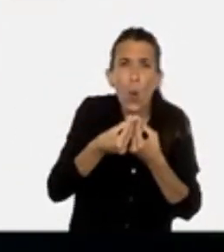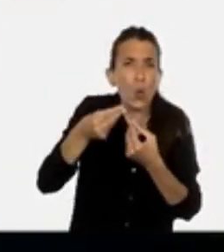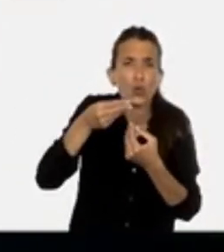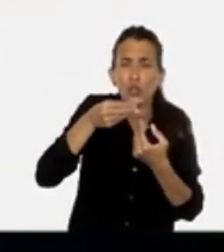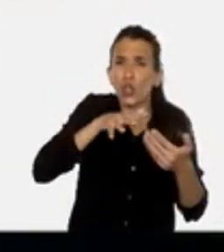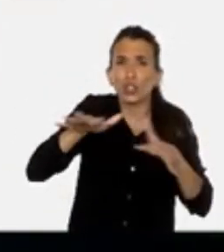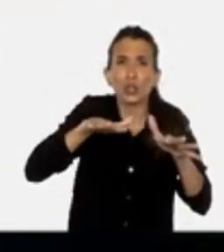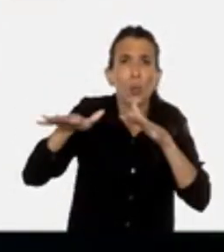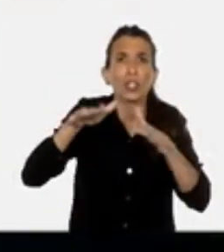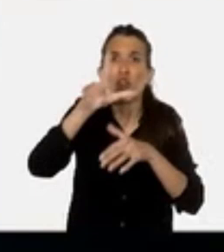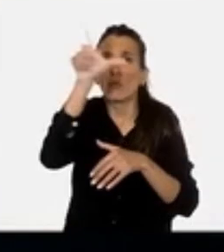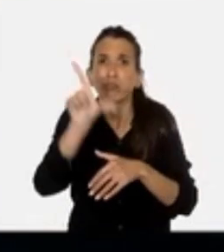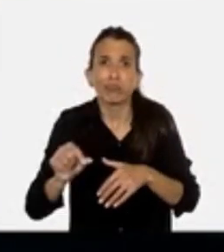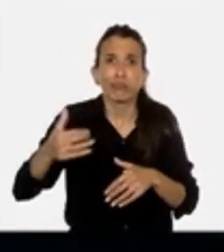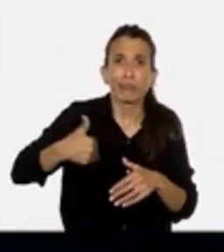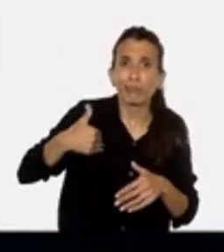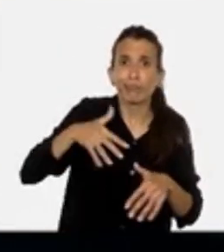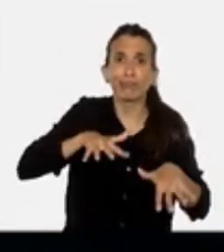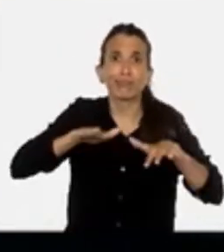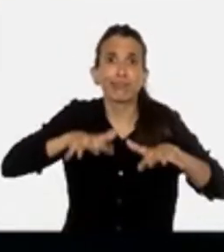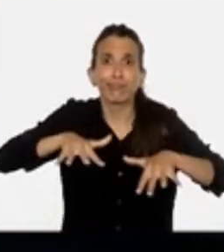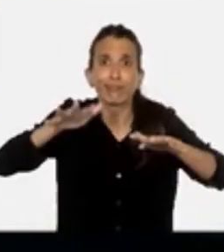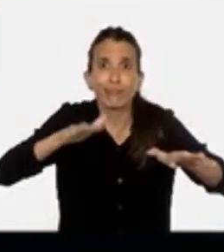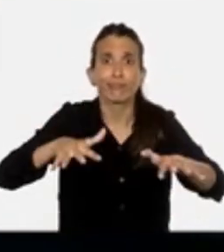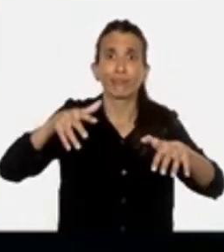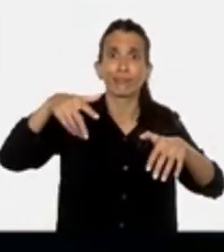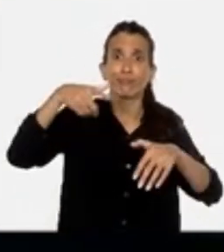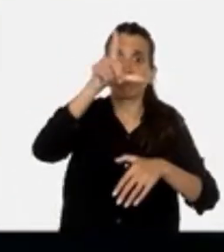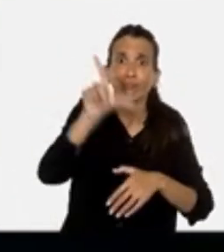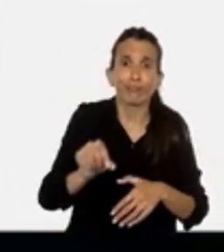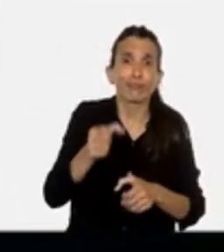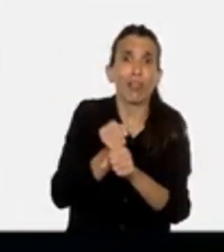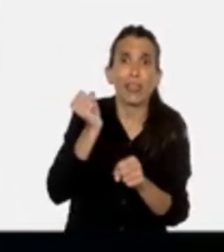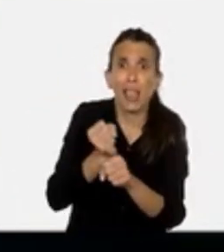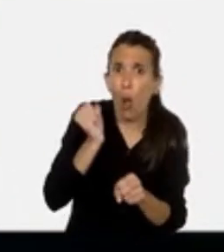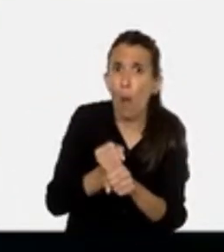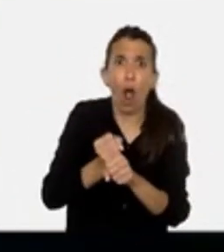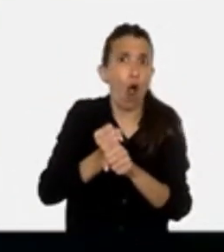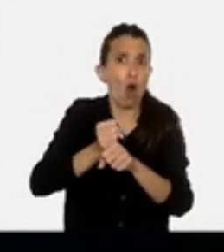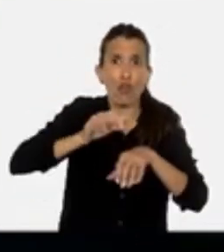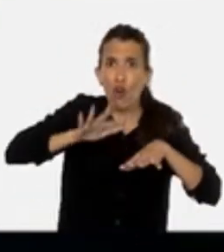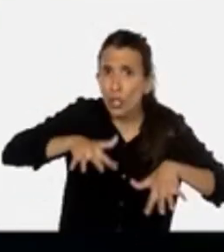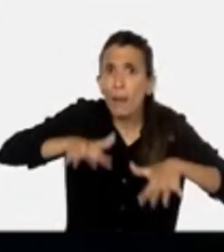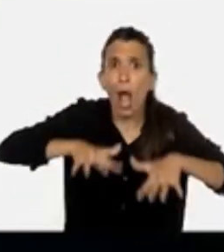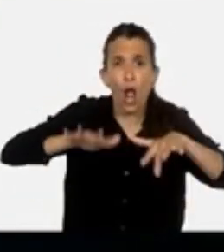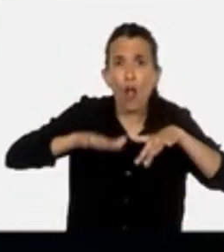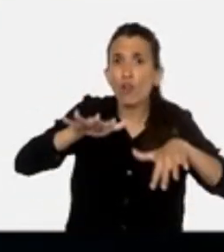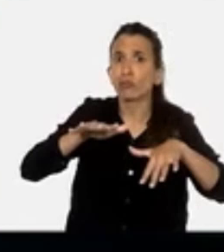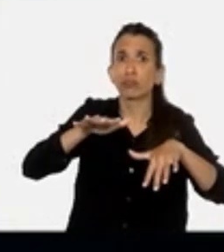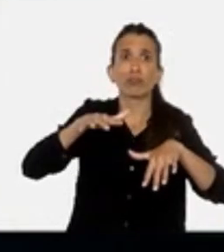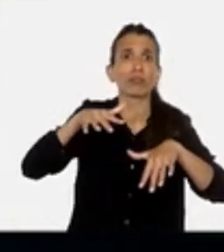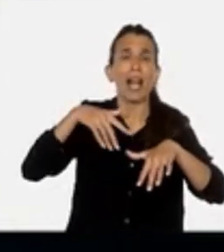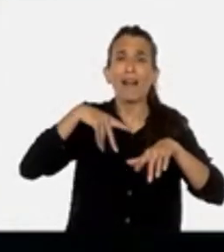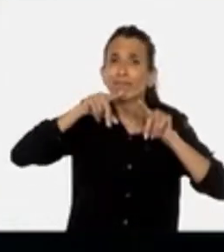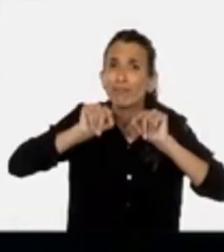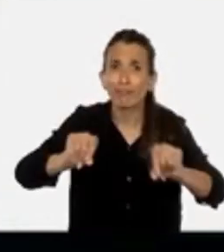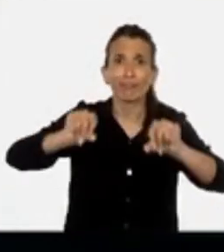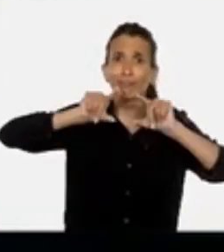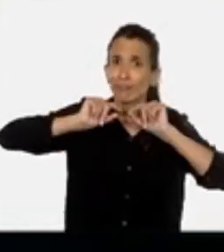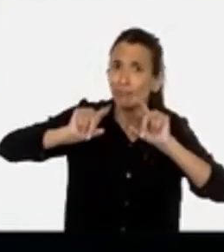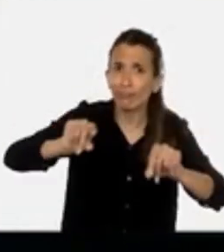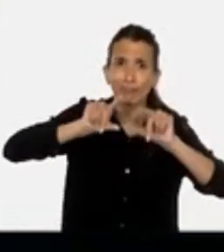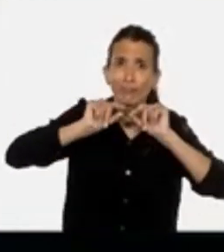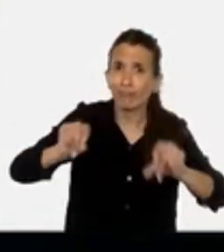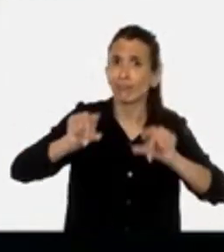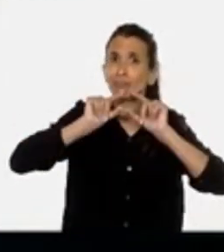empezó a haber movilizaciones empezó a haber organización de trabajadores de trabajadoras que salían a reclamar que salían a pelear y a